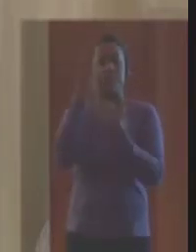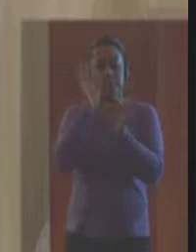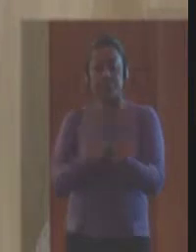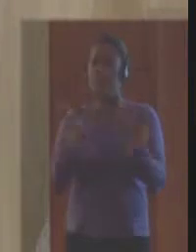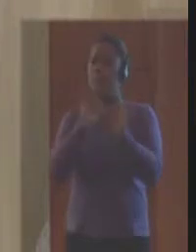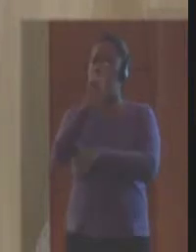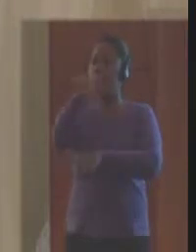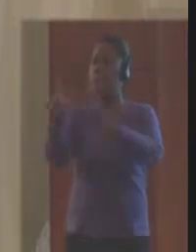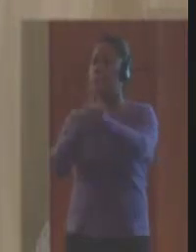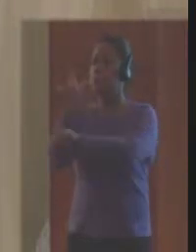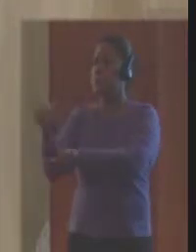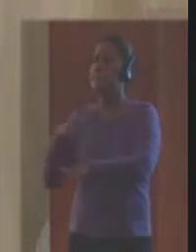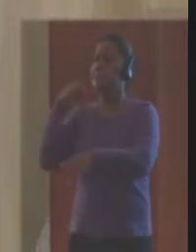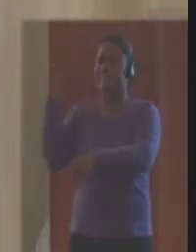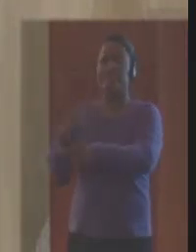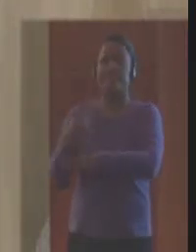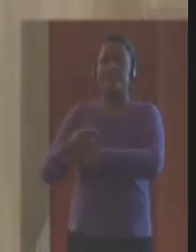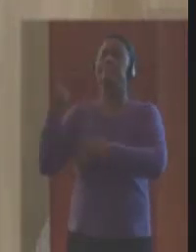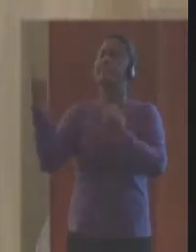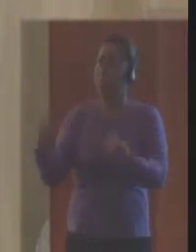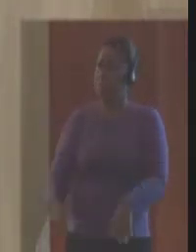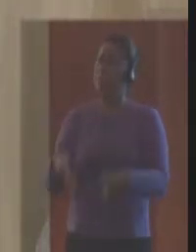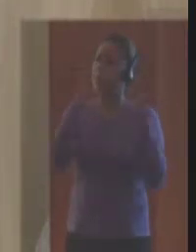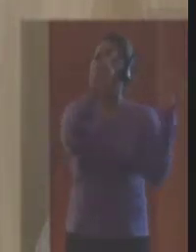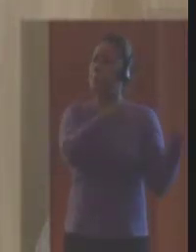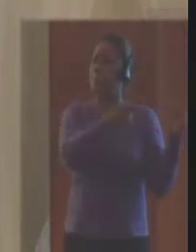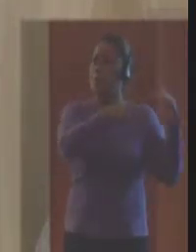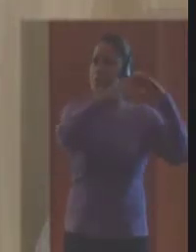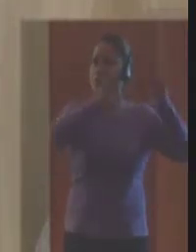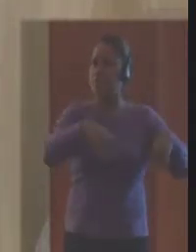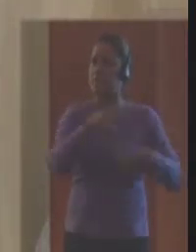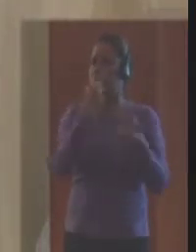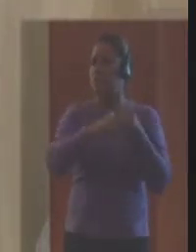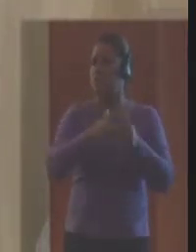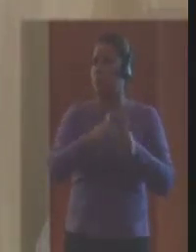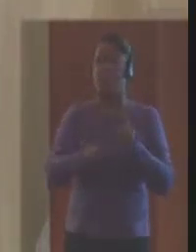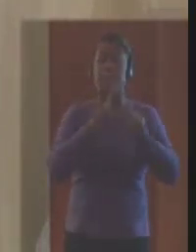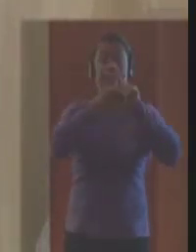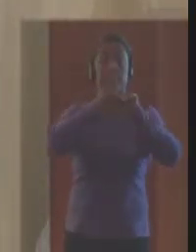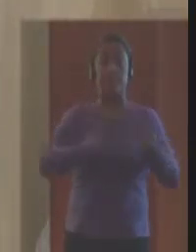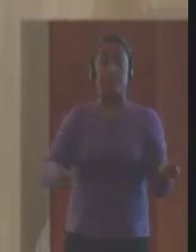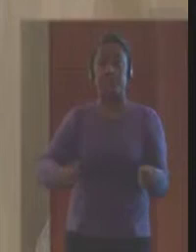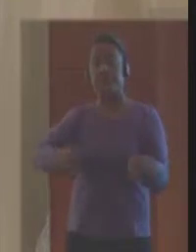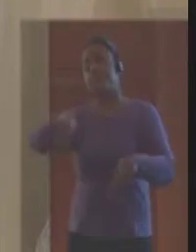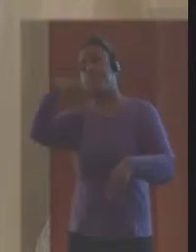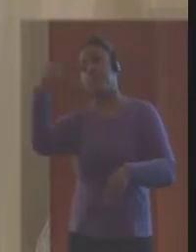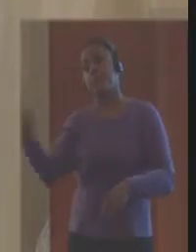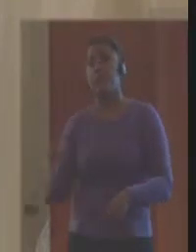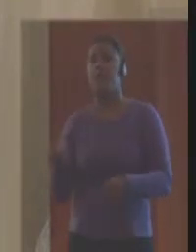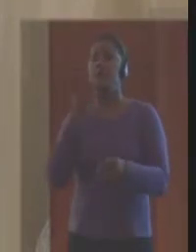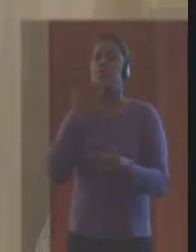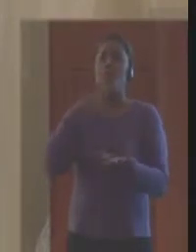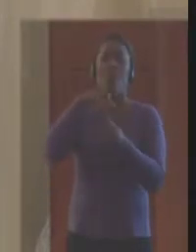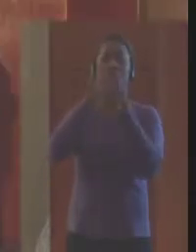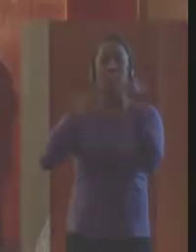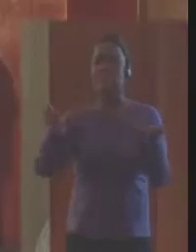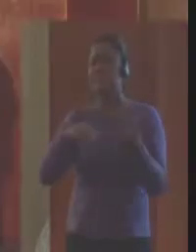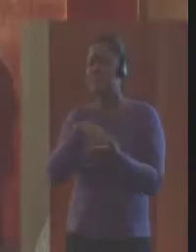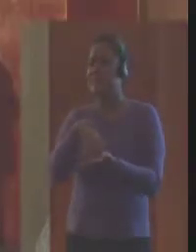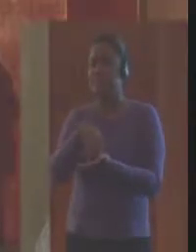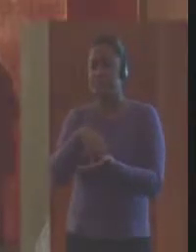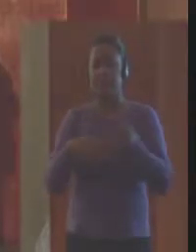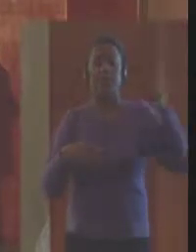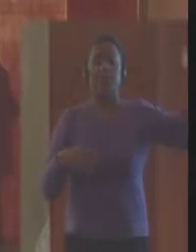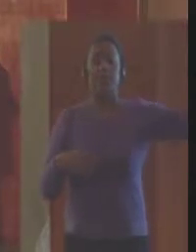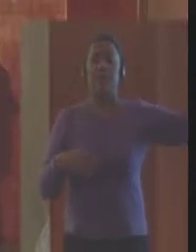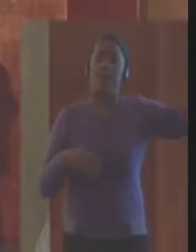de mayores daños efectivamente corresponden a esas mismas viviendas? Pero por el otro lado, el índice de vulnerabilidad, que es este mapa